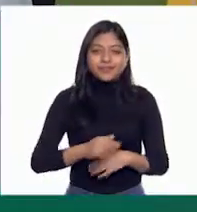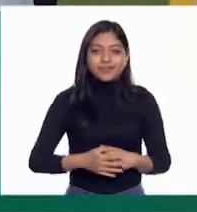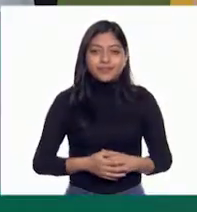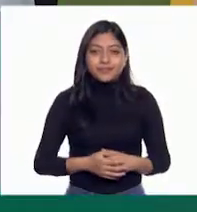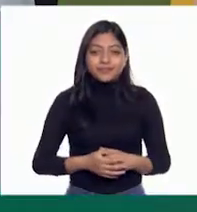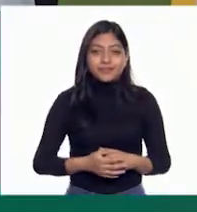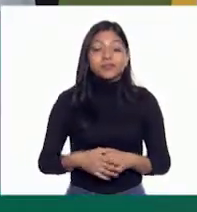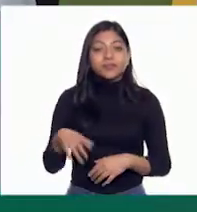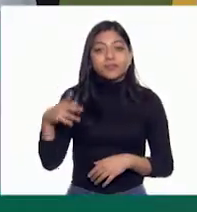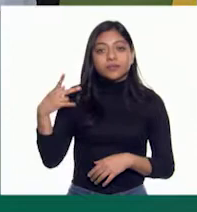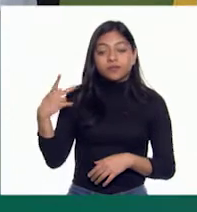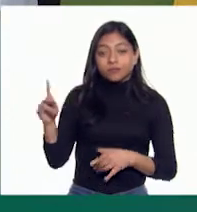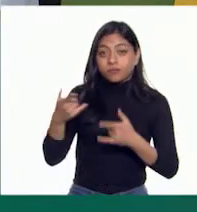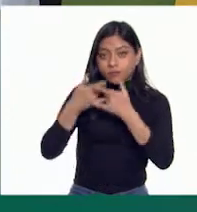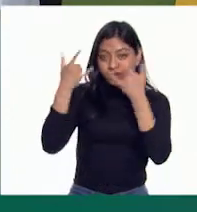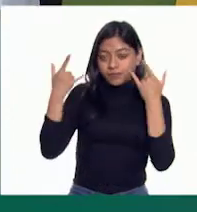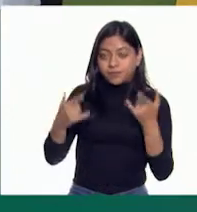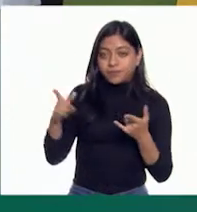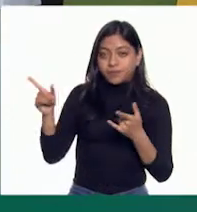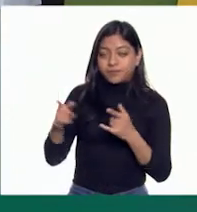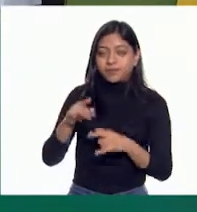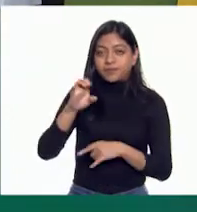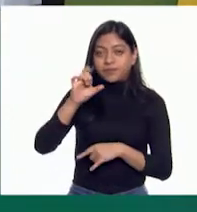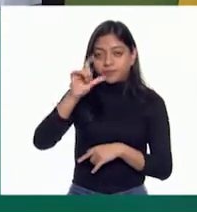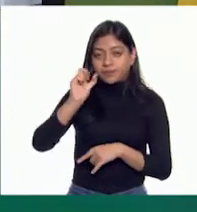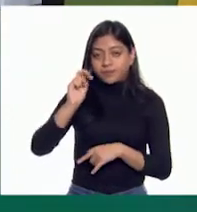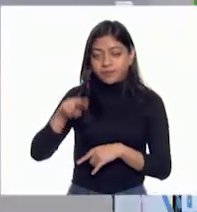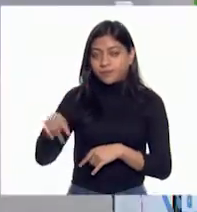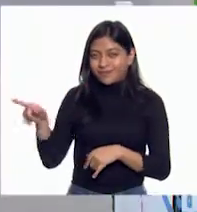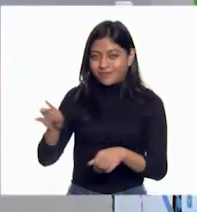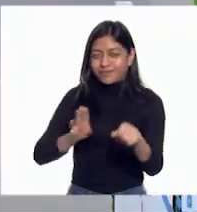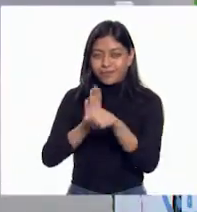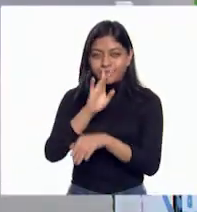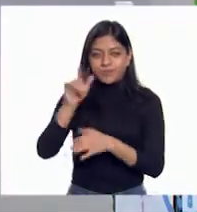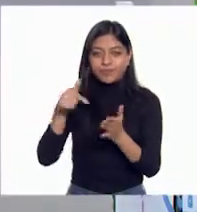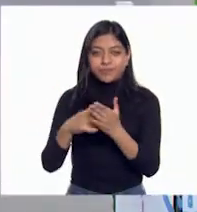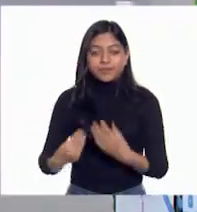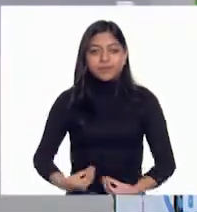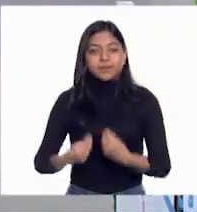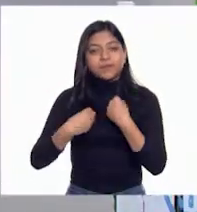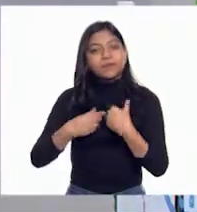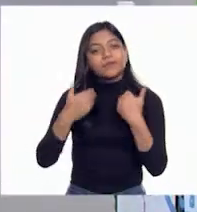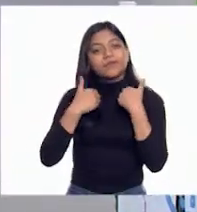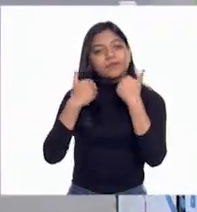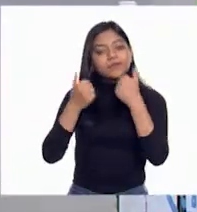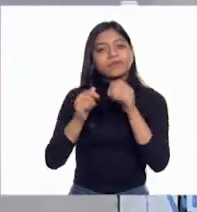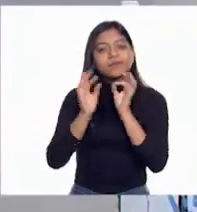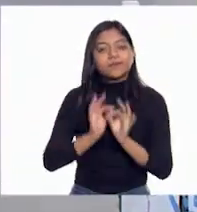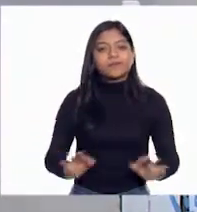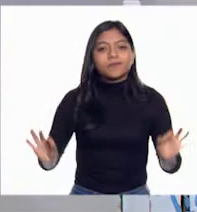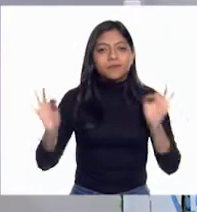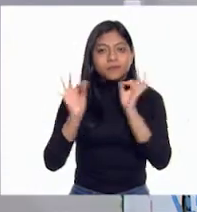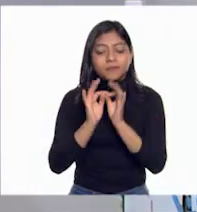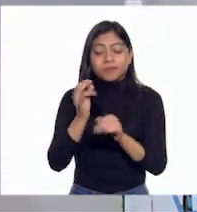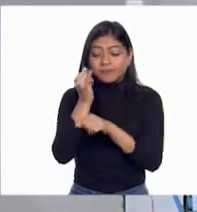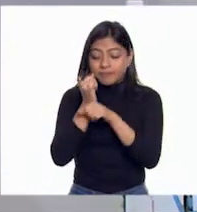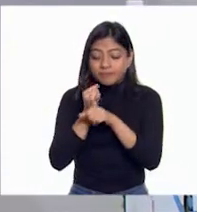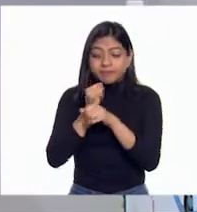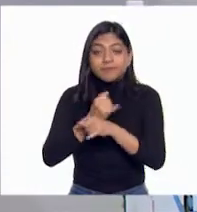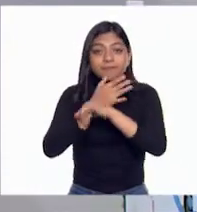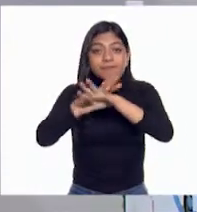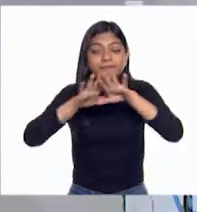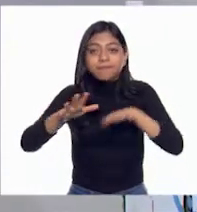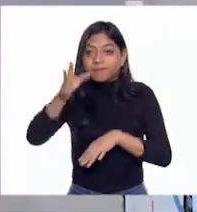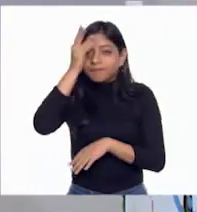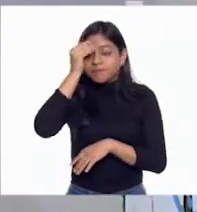En la experiencia que nos compartió Elen Vitoria de Río de Janeiro, nos ayuda a entender por qué es tan importante estar informados y conocer